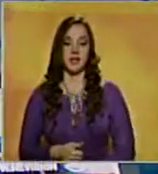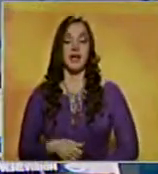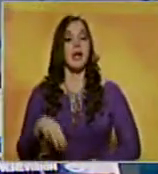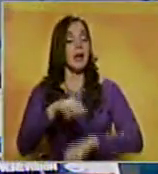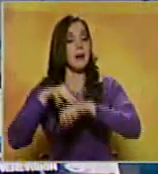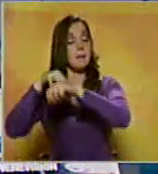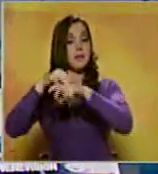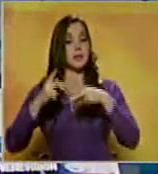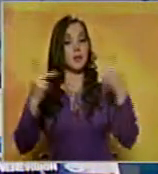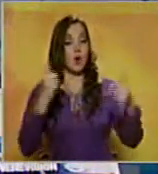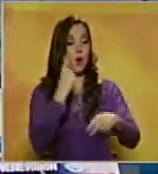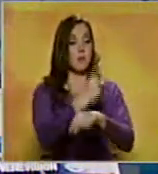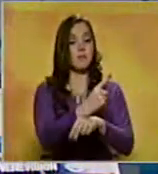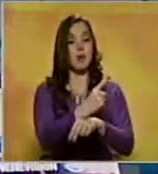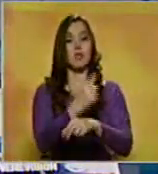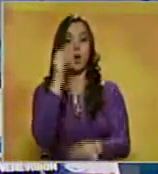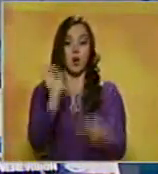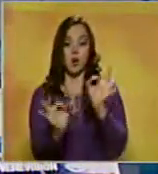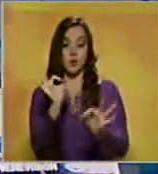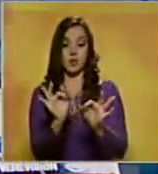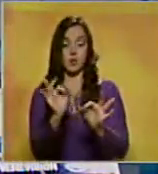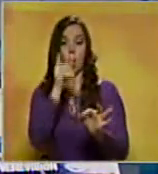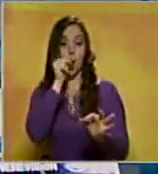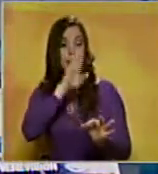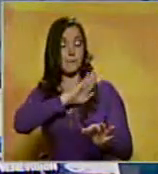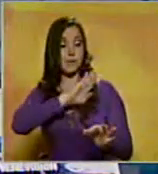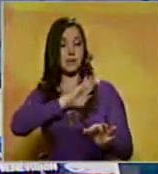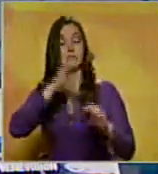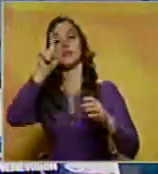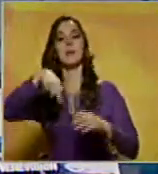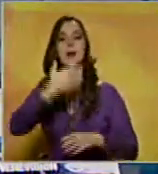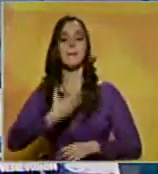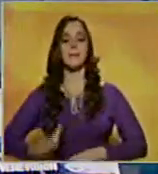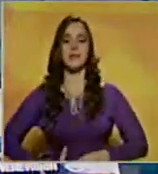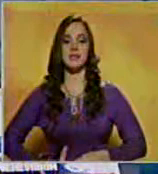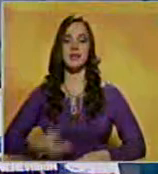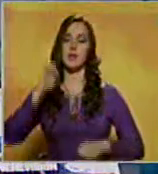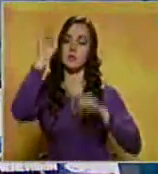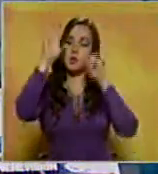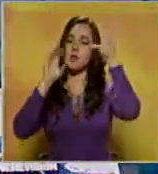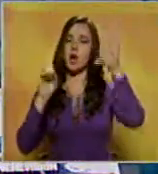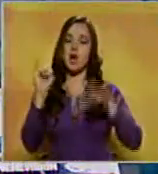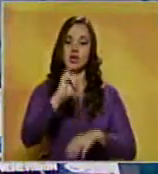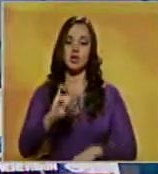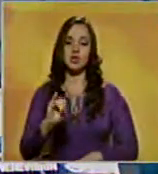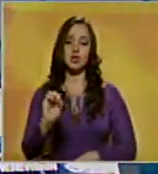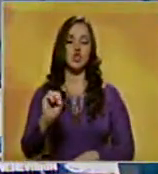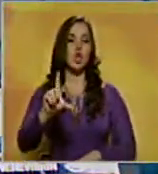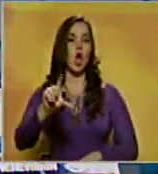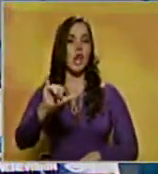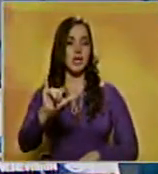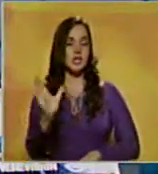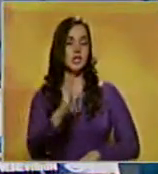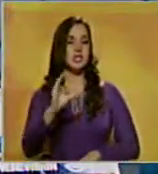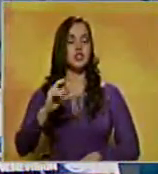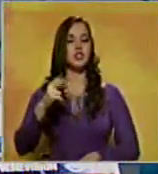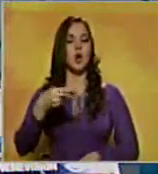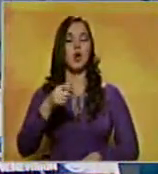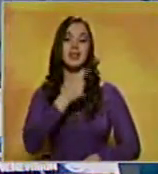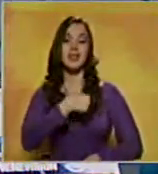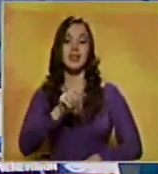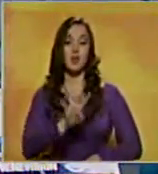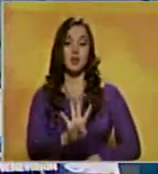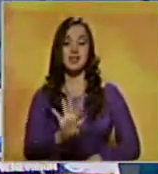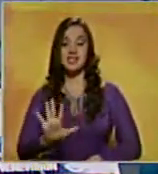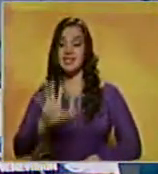el Ministerio Público ordenó el pase a juicio del propietario y presidente de la empresa de espectáculos solid show Juan Carlos Araujo Durán de 45